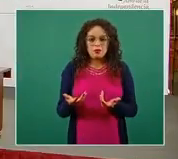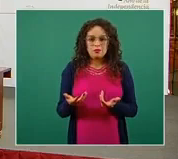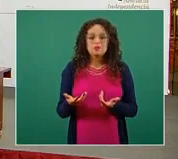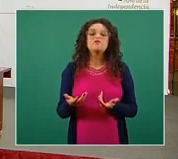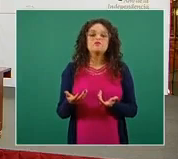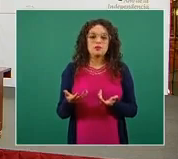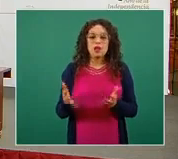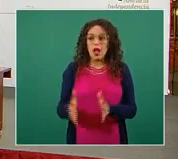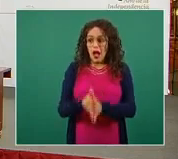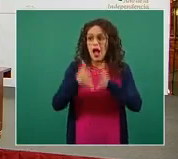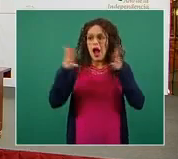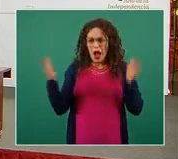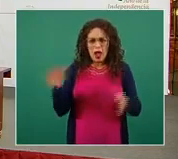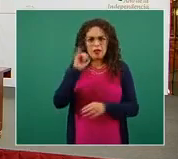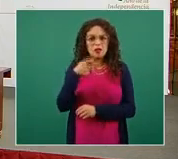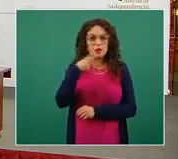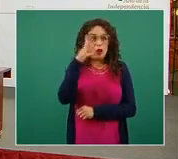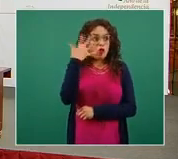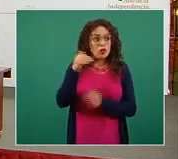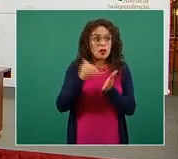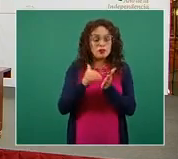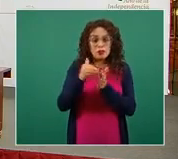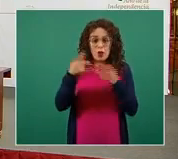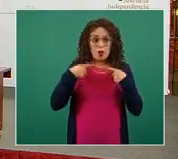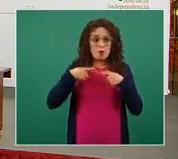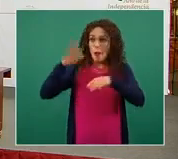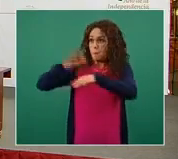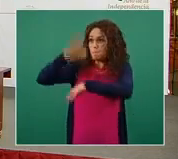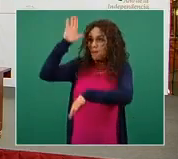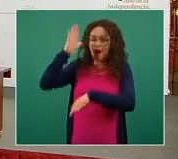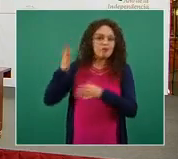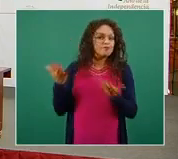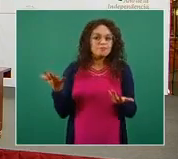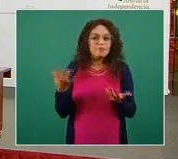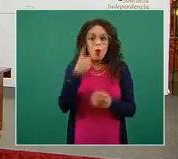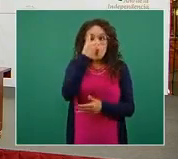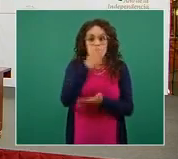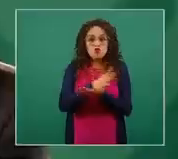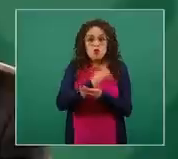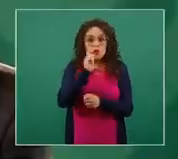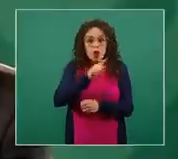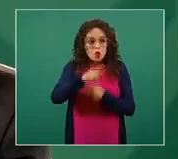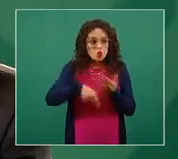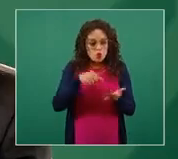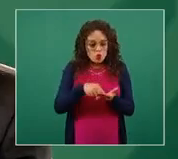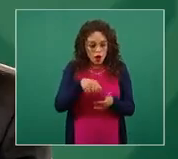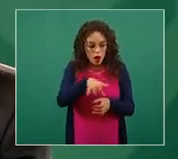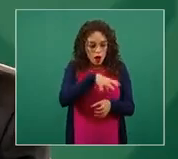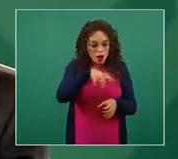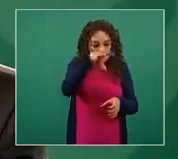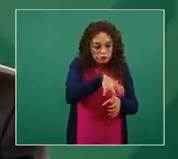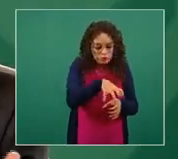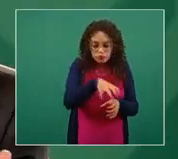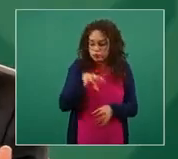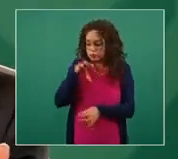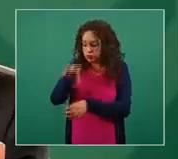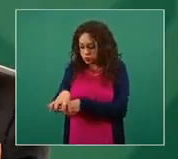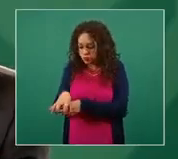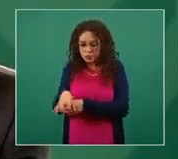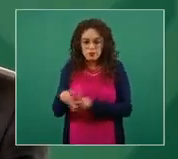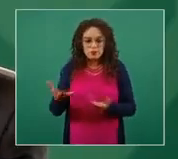de 10 millones de personas en un territorio localizado, en una situación en donde no era